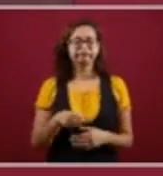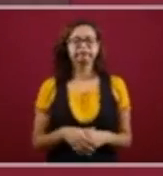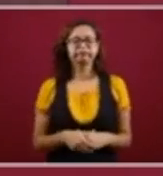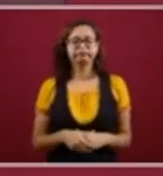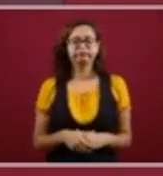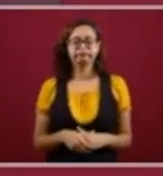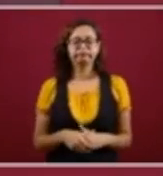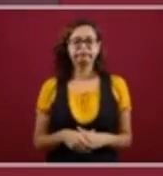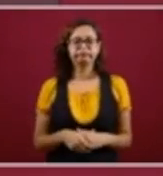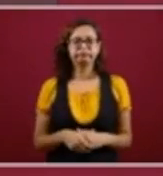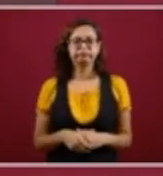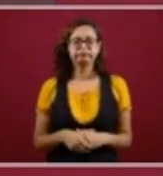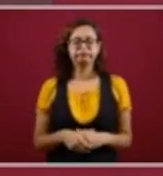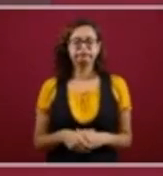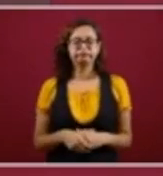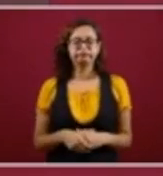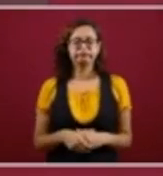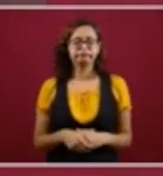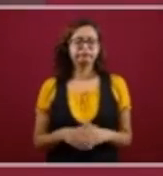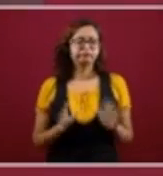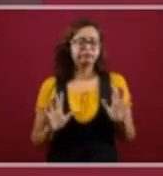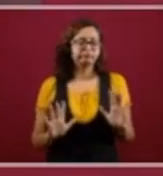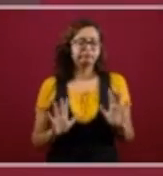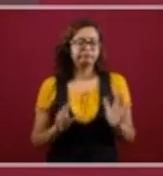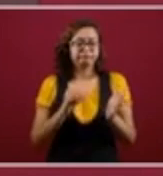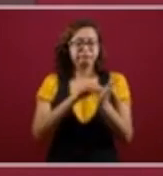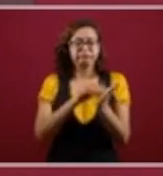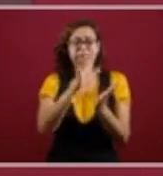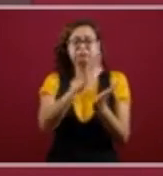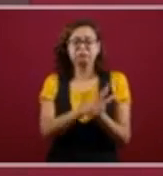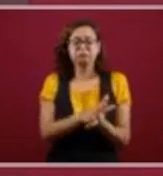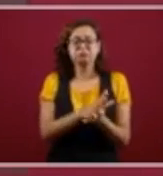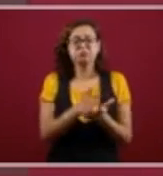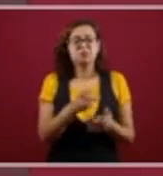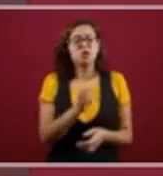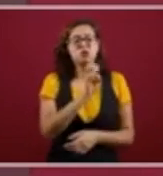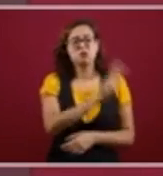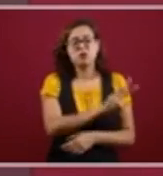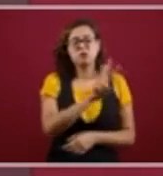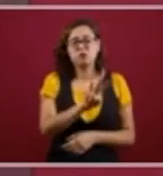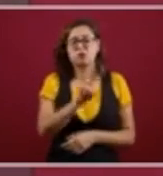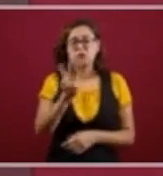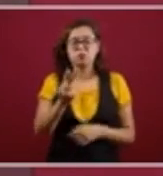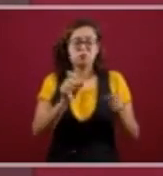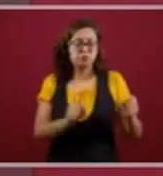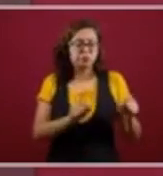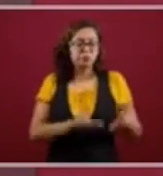y quedó eso en la página